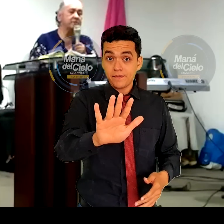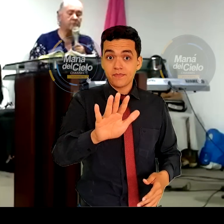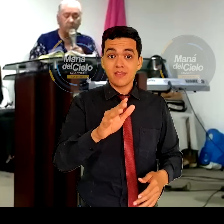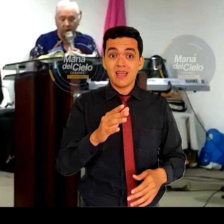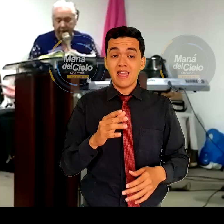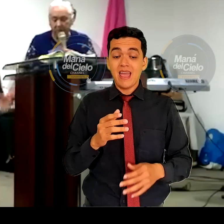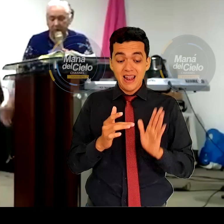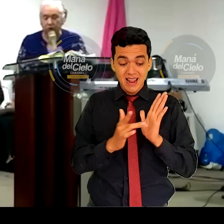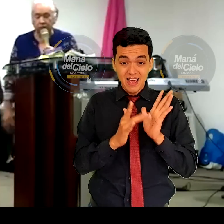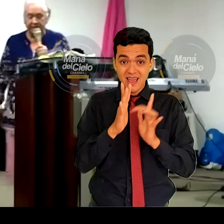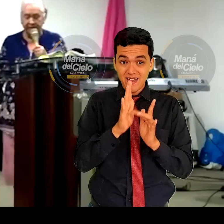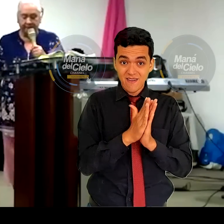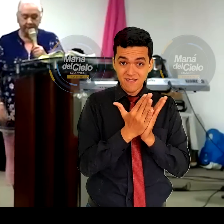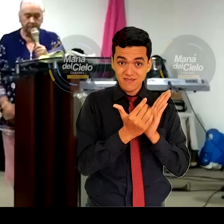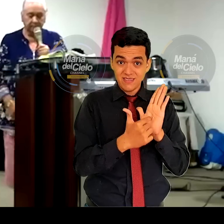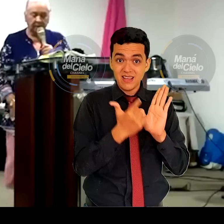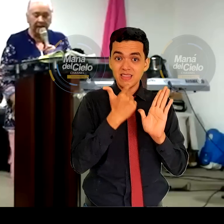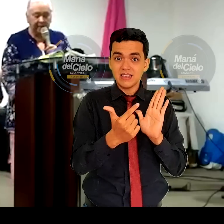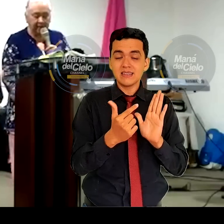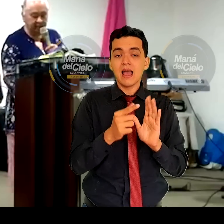muerte. Por ejemplo, el otro día,